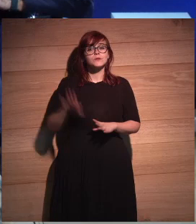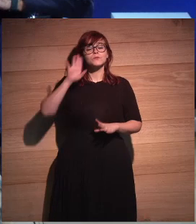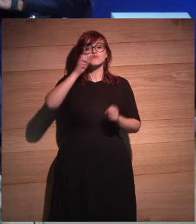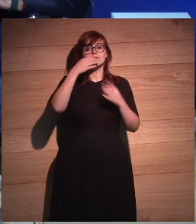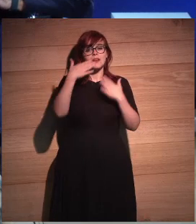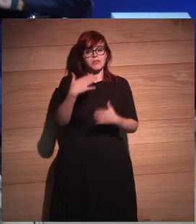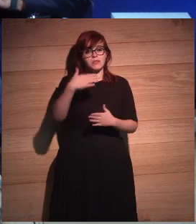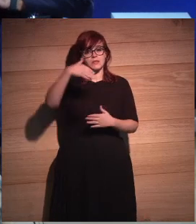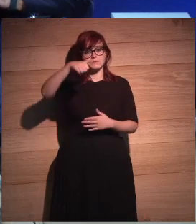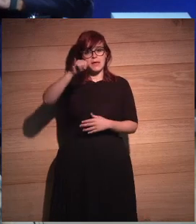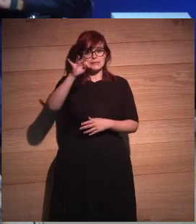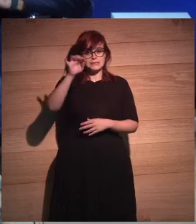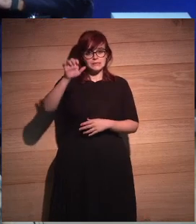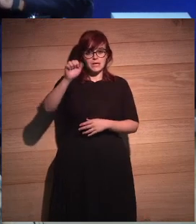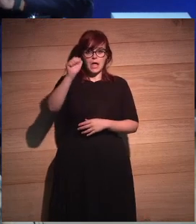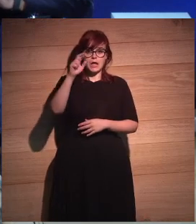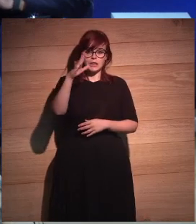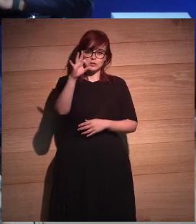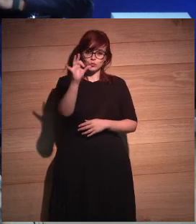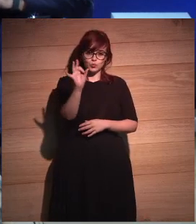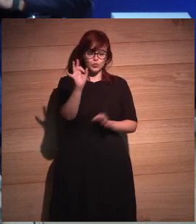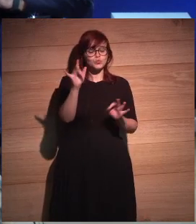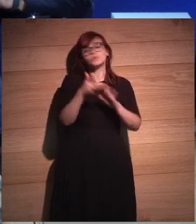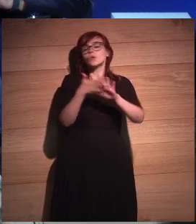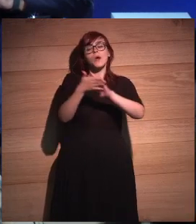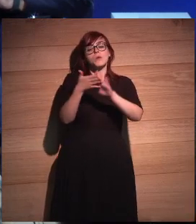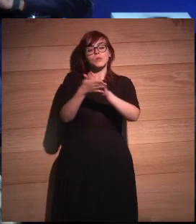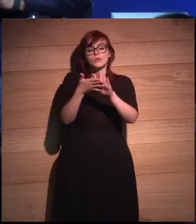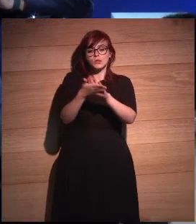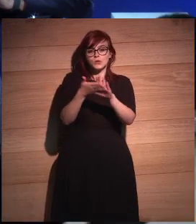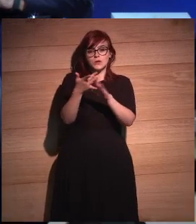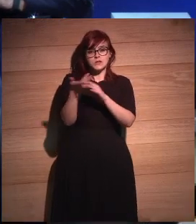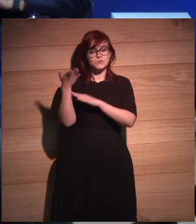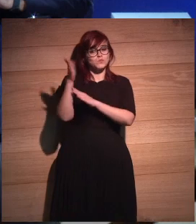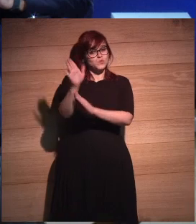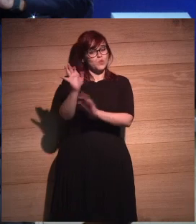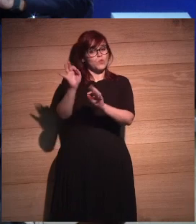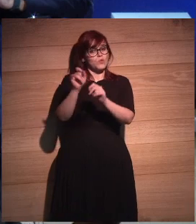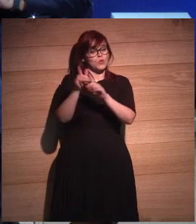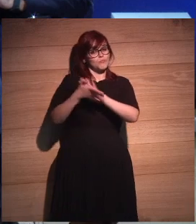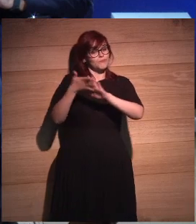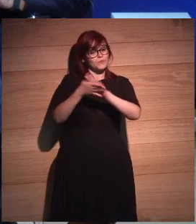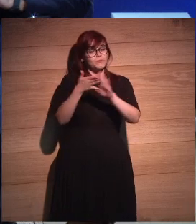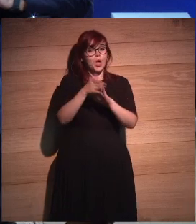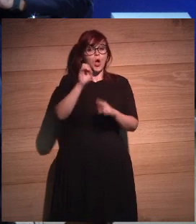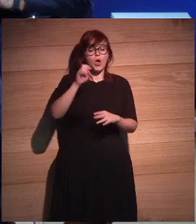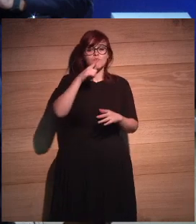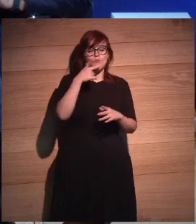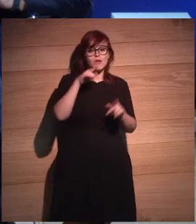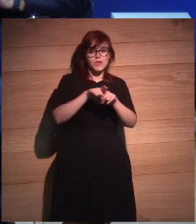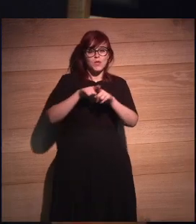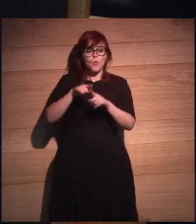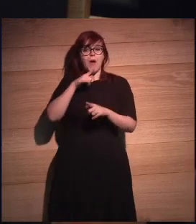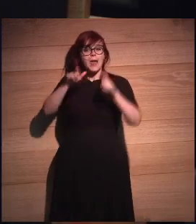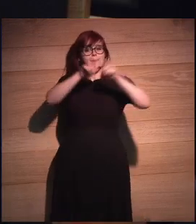Muchas gracias, Maite Arcos. Se ha mencionado a lo largo de la exposición varias veces la palabra oligopolio, poder excesivo